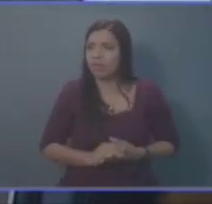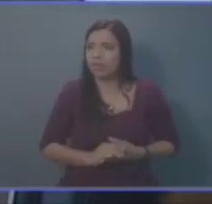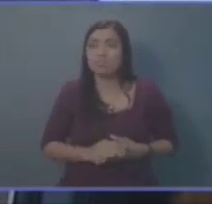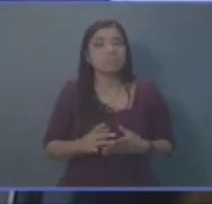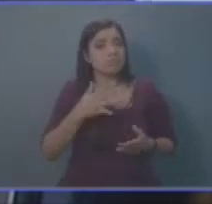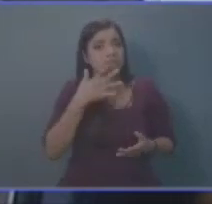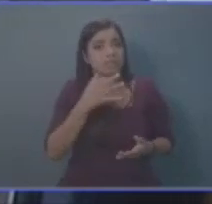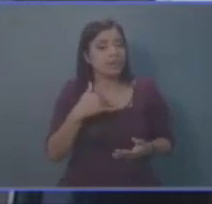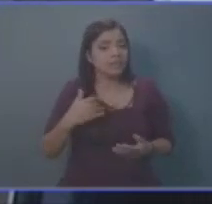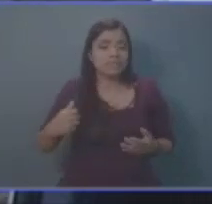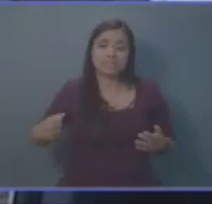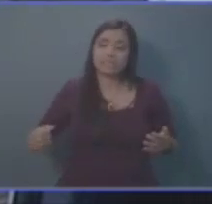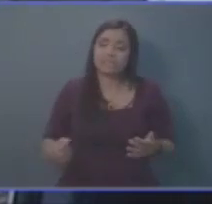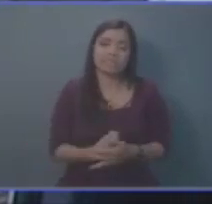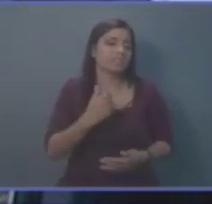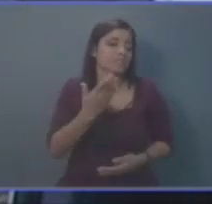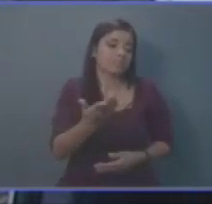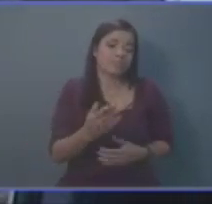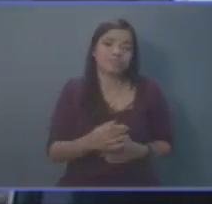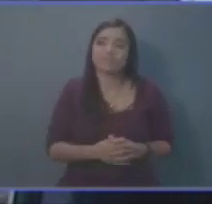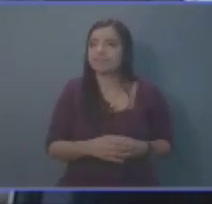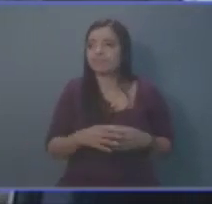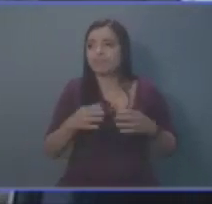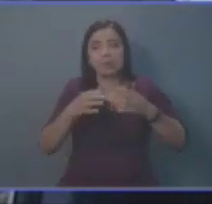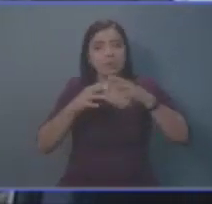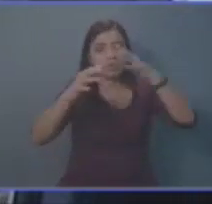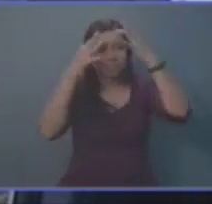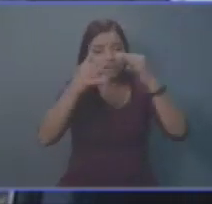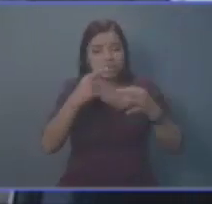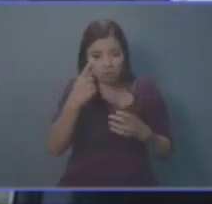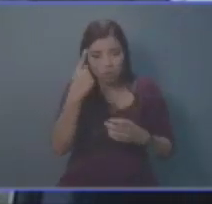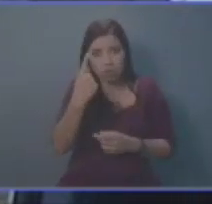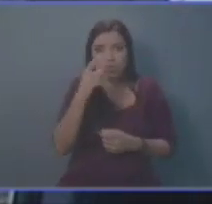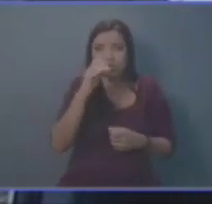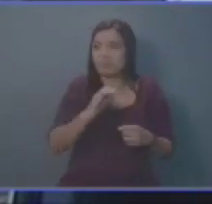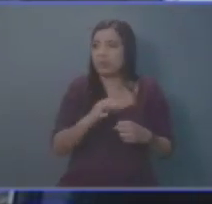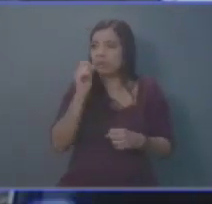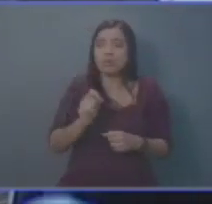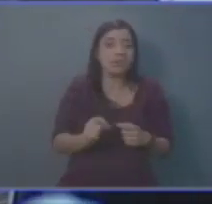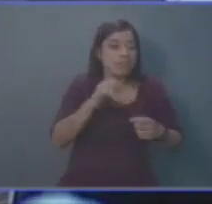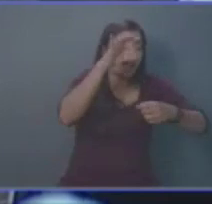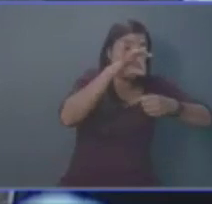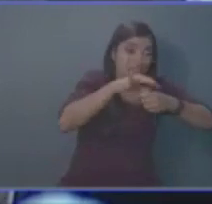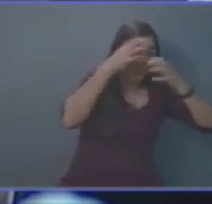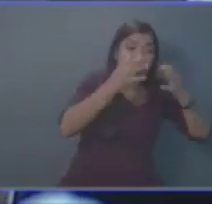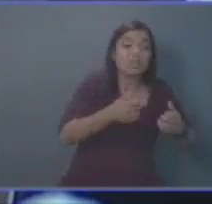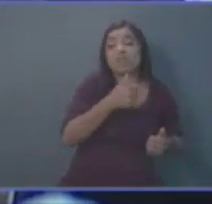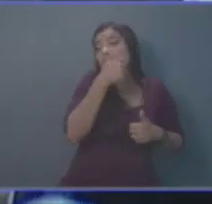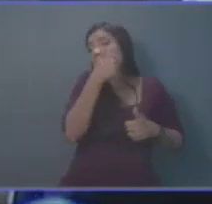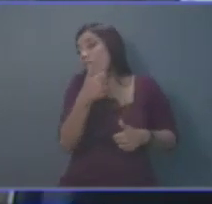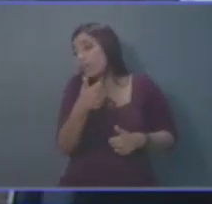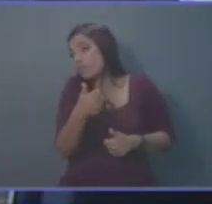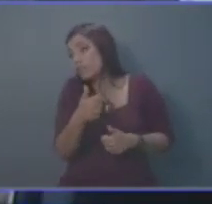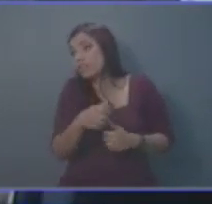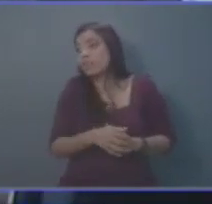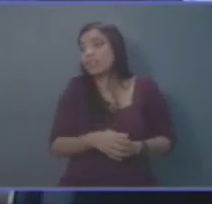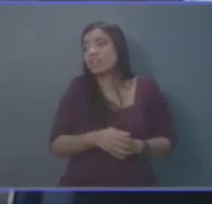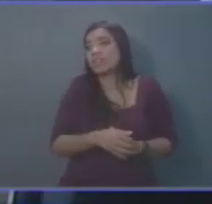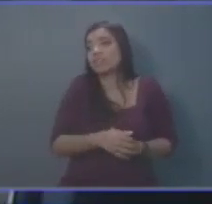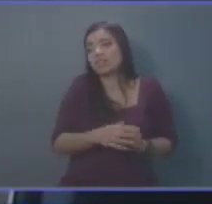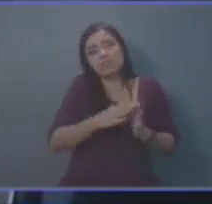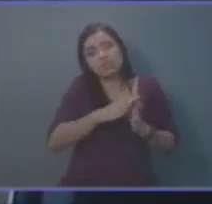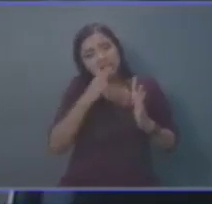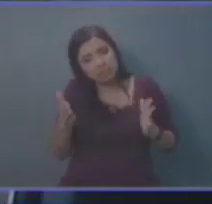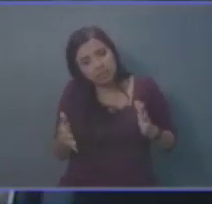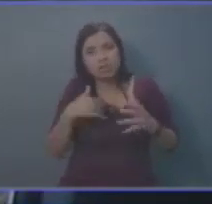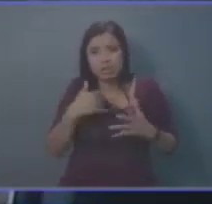Realmente yo apoyo. Lastimosamente el dictamen era uno solo y no podía votar por la mitad del dictamen porque estaba en contra de la otra parte del